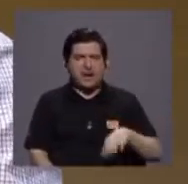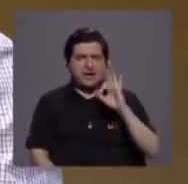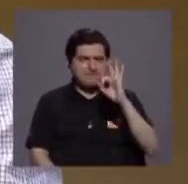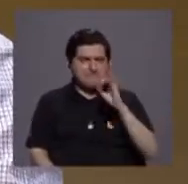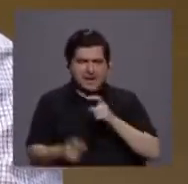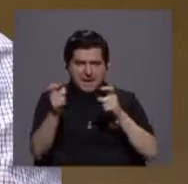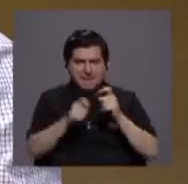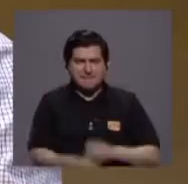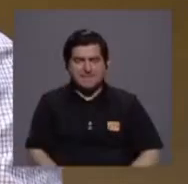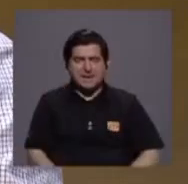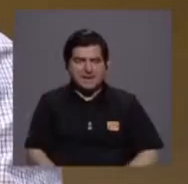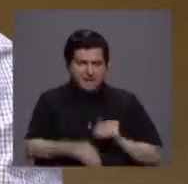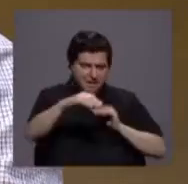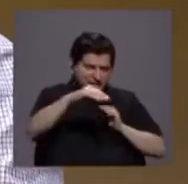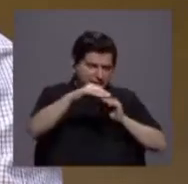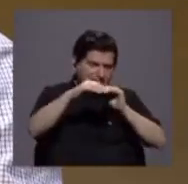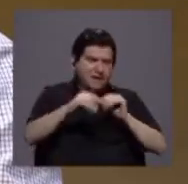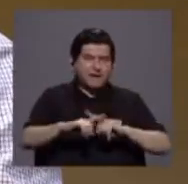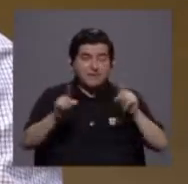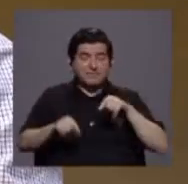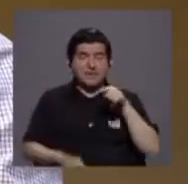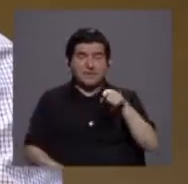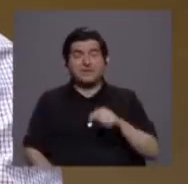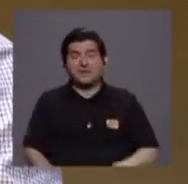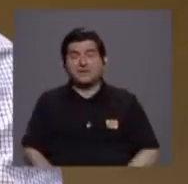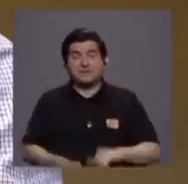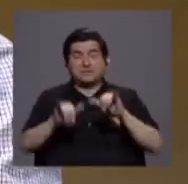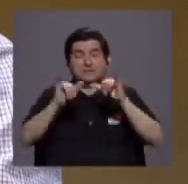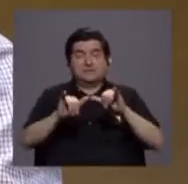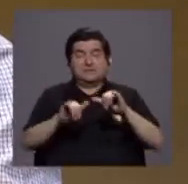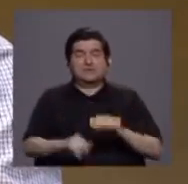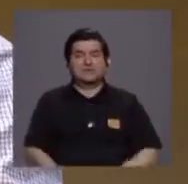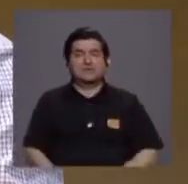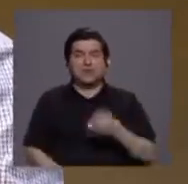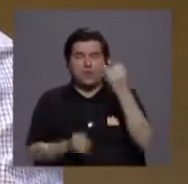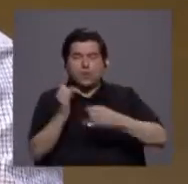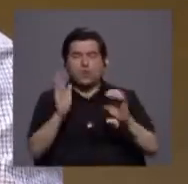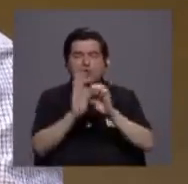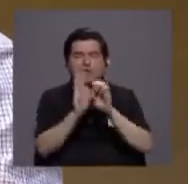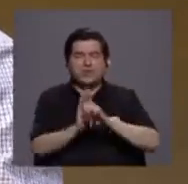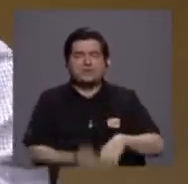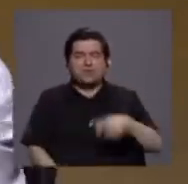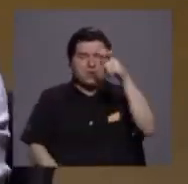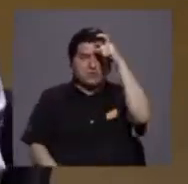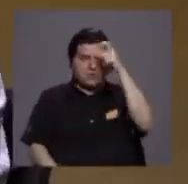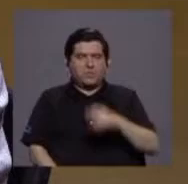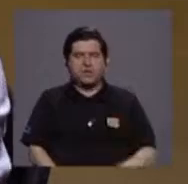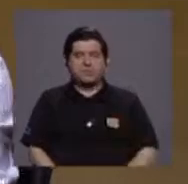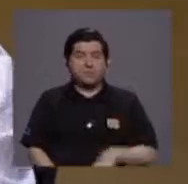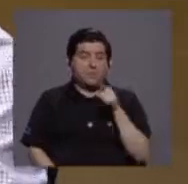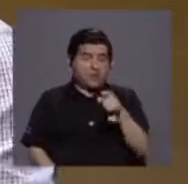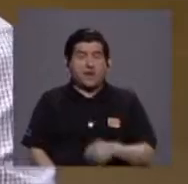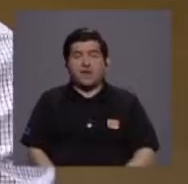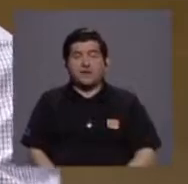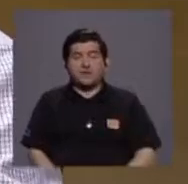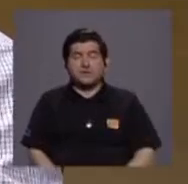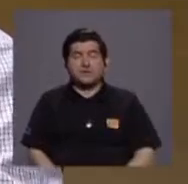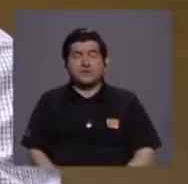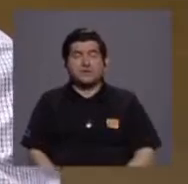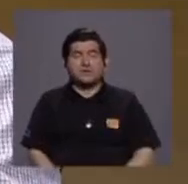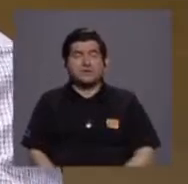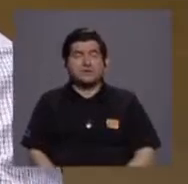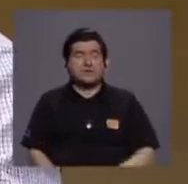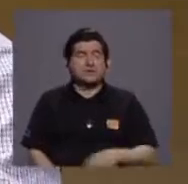esos están ahí hasta que dejan de estar. El último ejemplo fue Turquía, que se fumaron no sé cuántos, decenas de